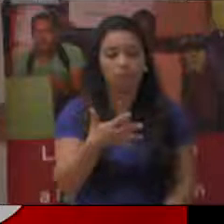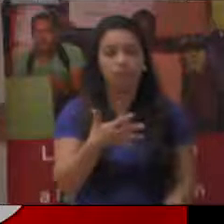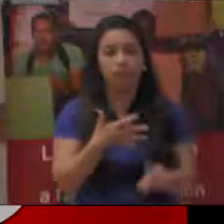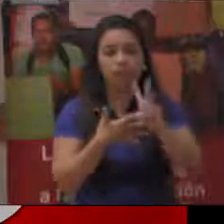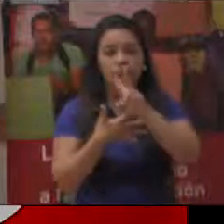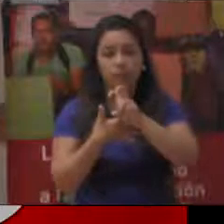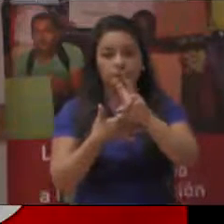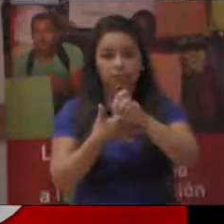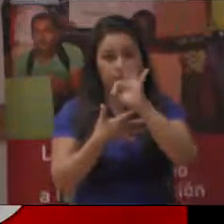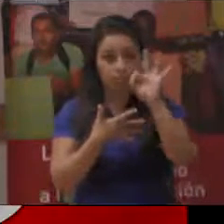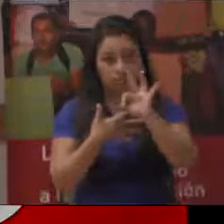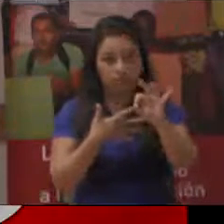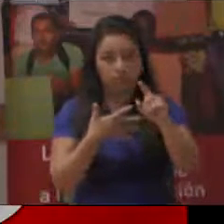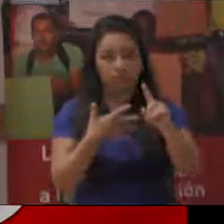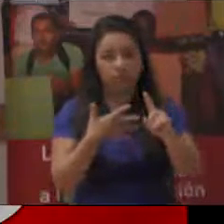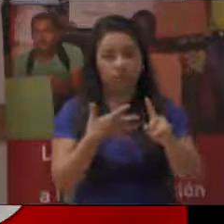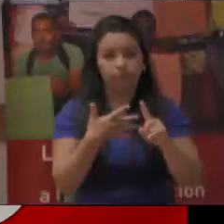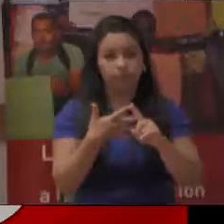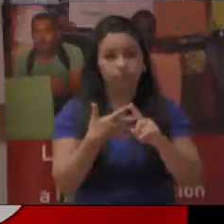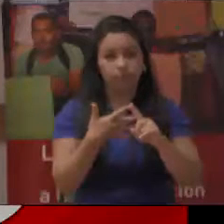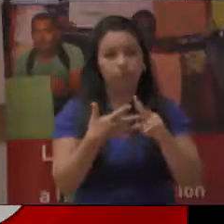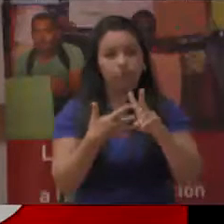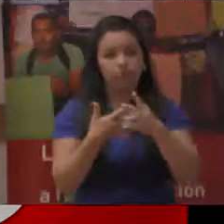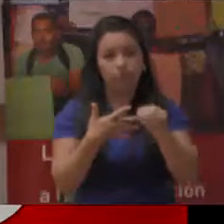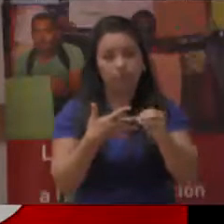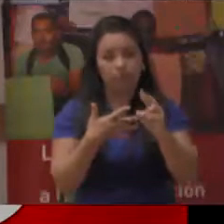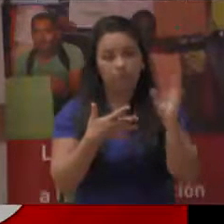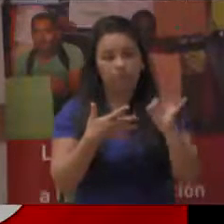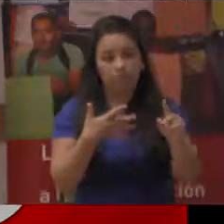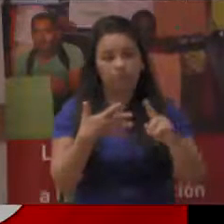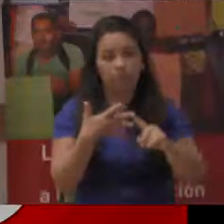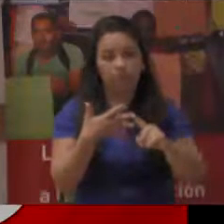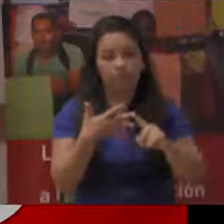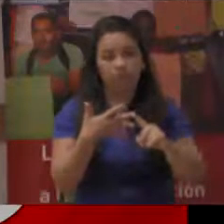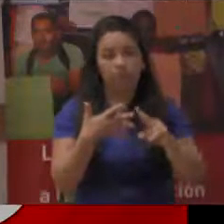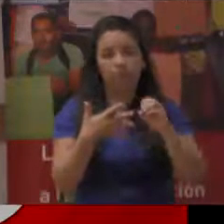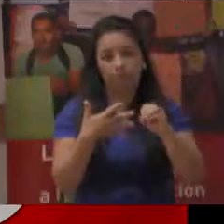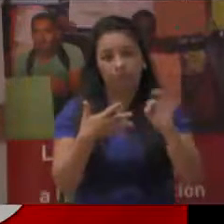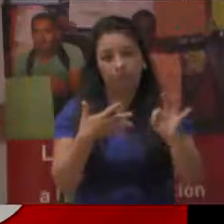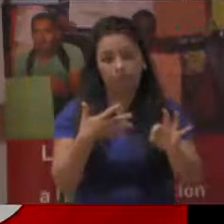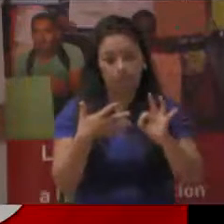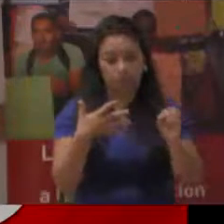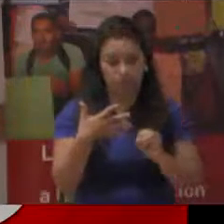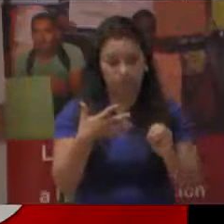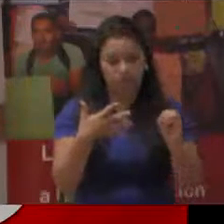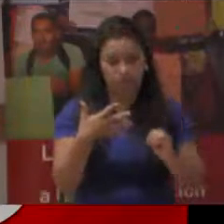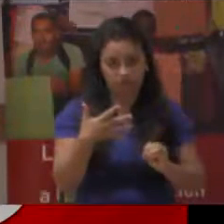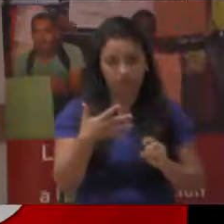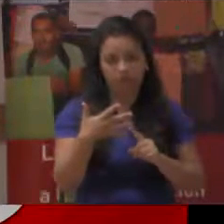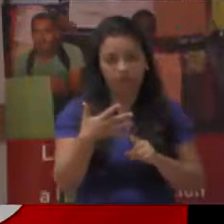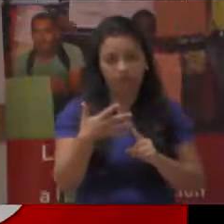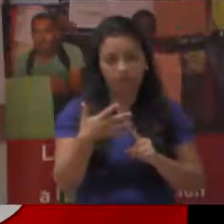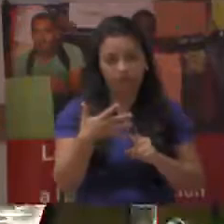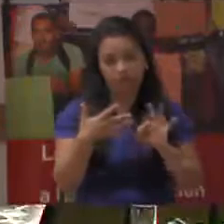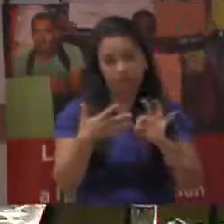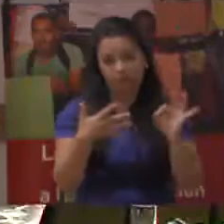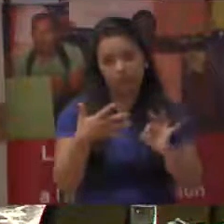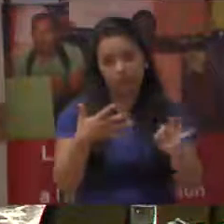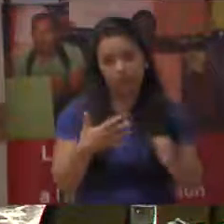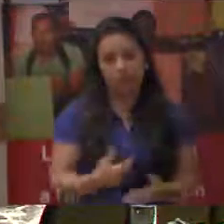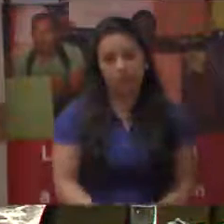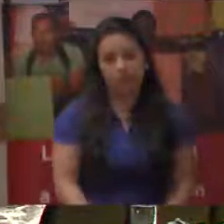Excelente 77%, bueno 20%, regular 0%, 0% deficiente, malo